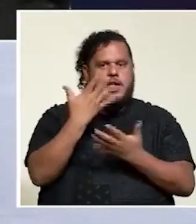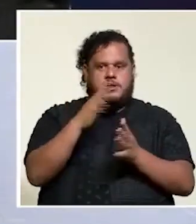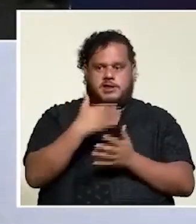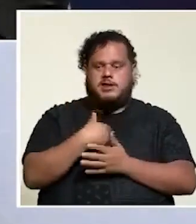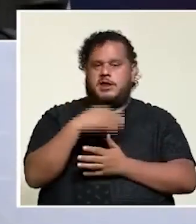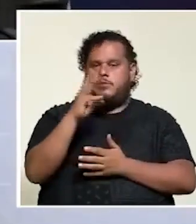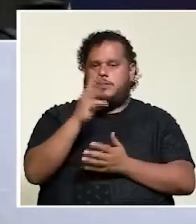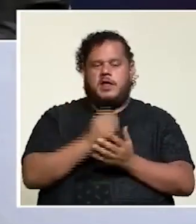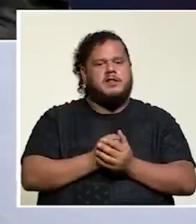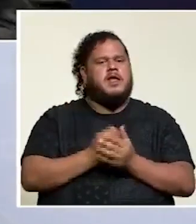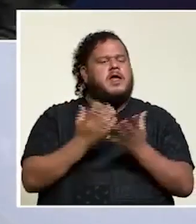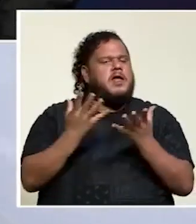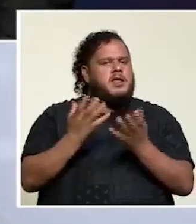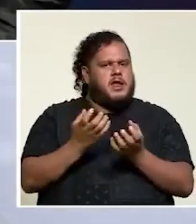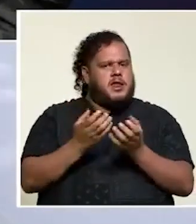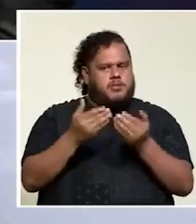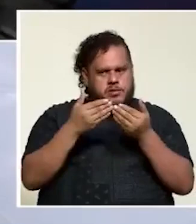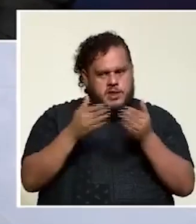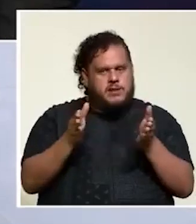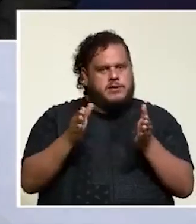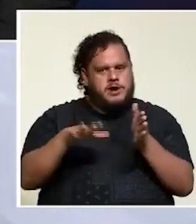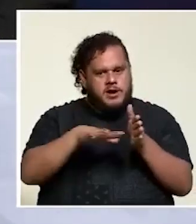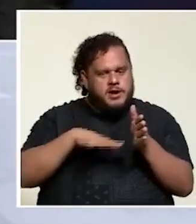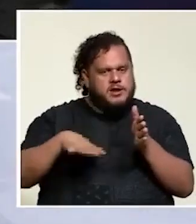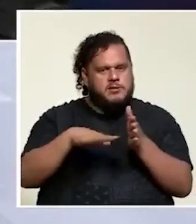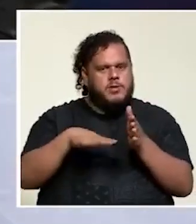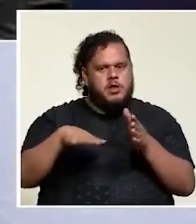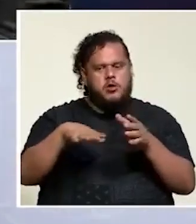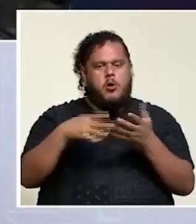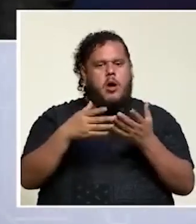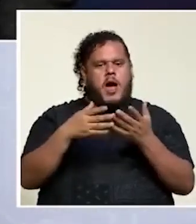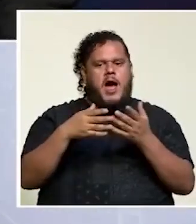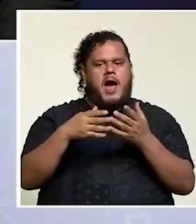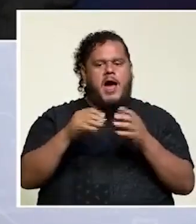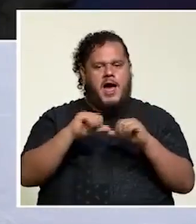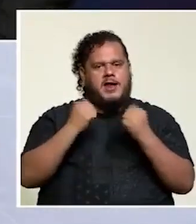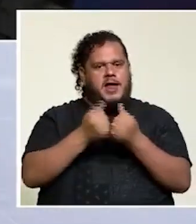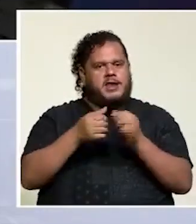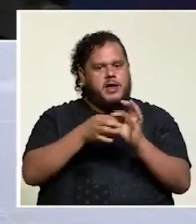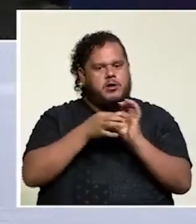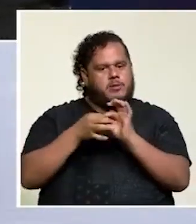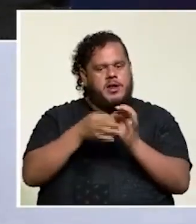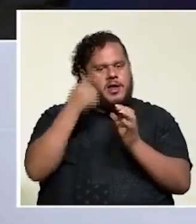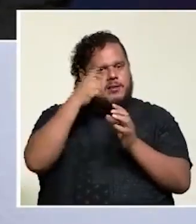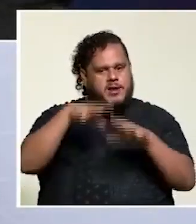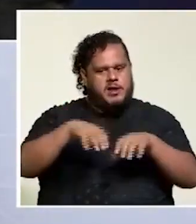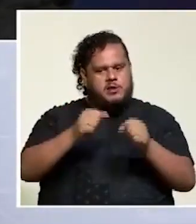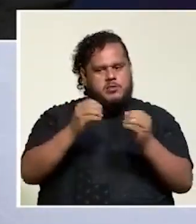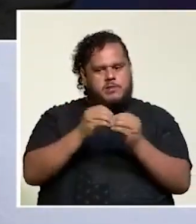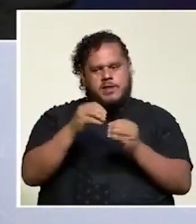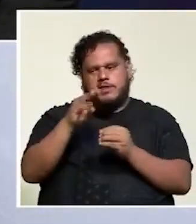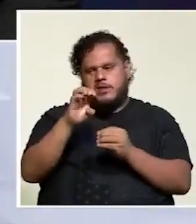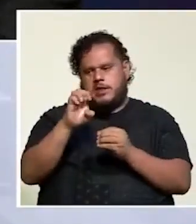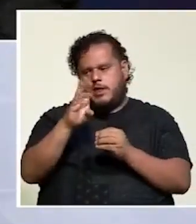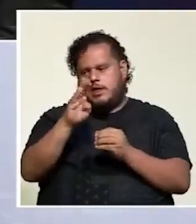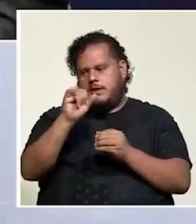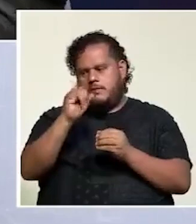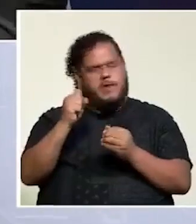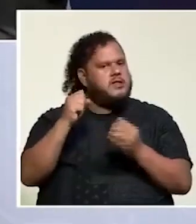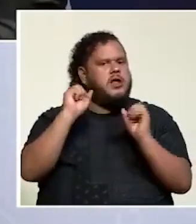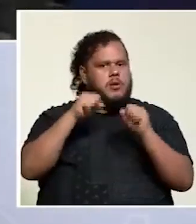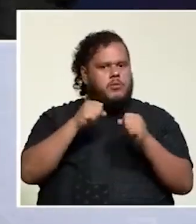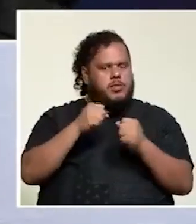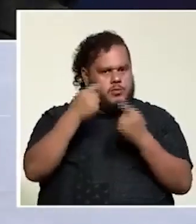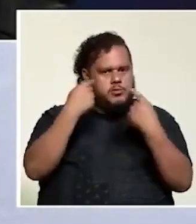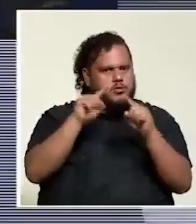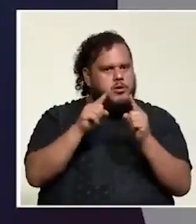6. Queremos abrirle el espacio al sector cooperativo para que asuma más EVAIS. Entonces creemos que podemos